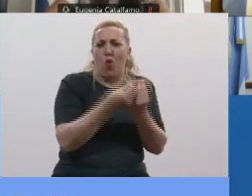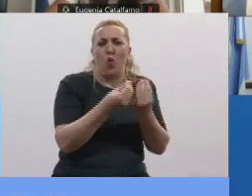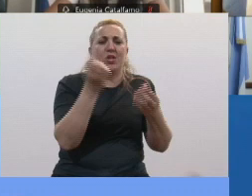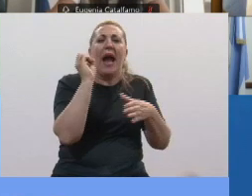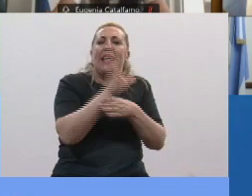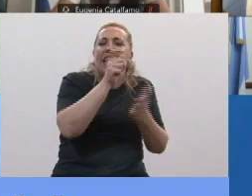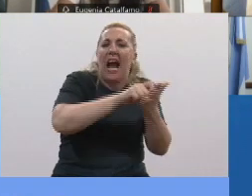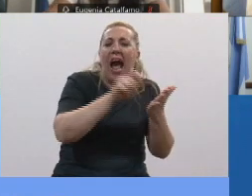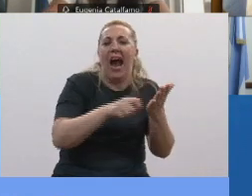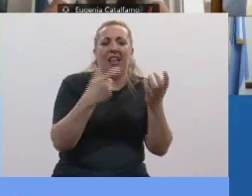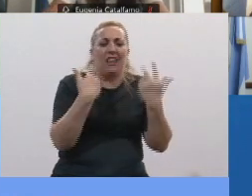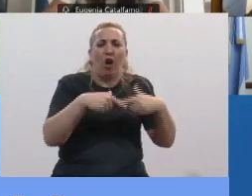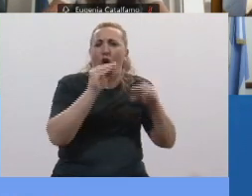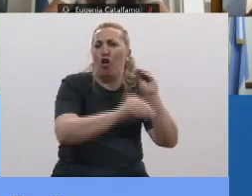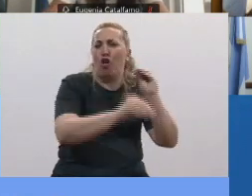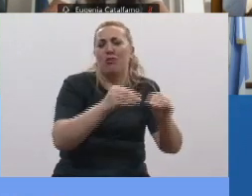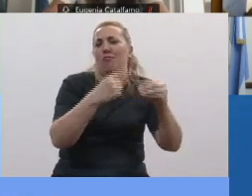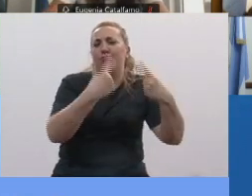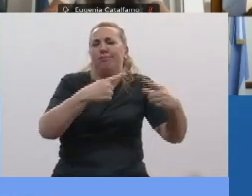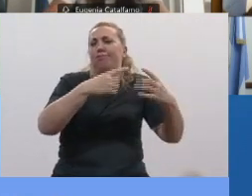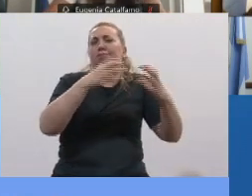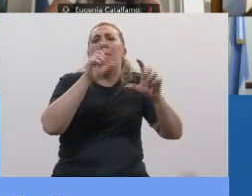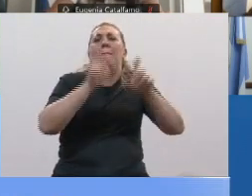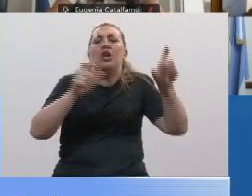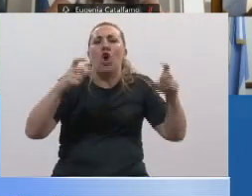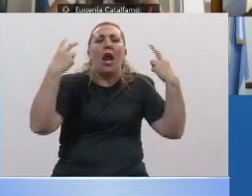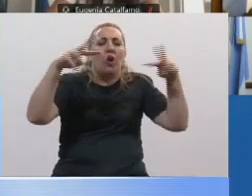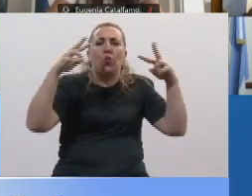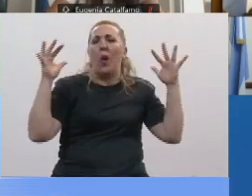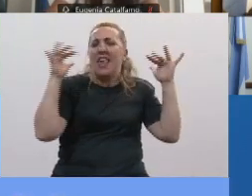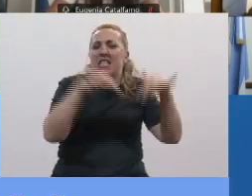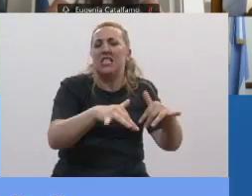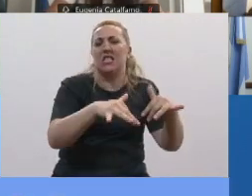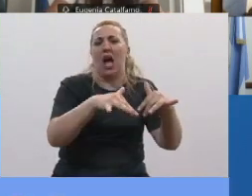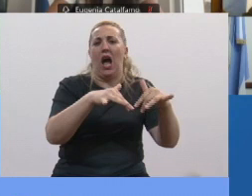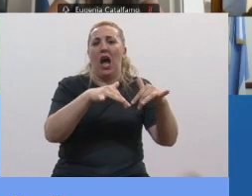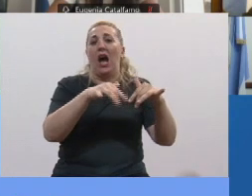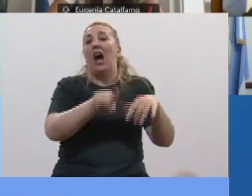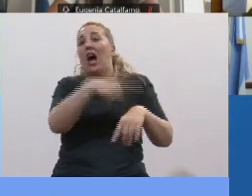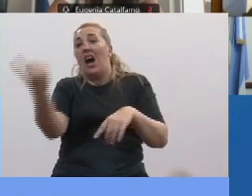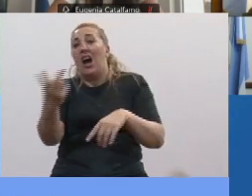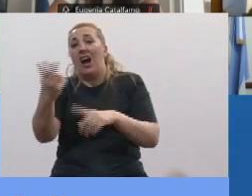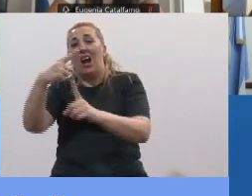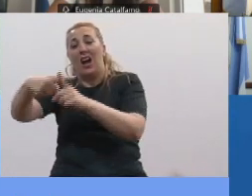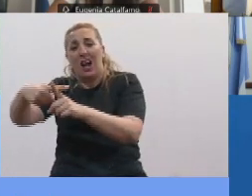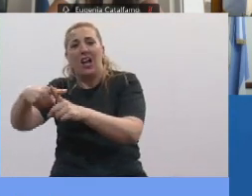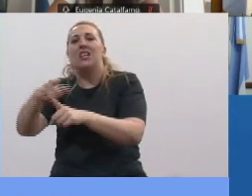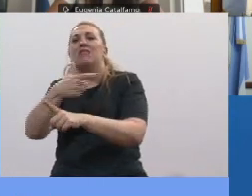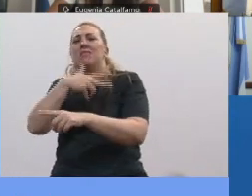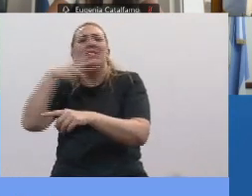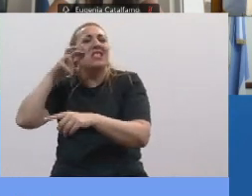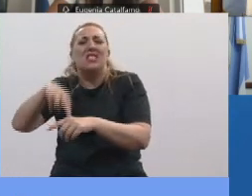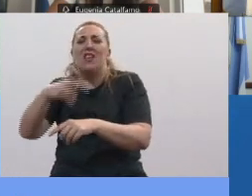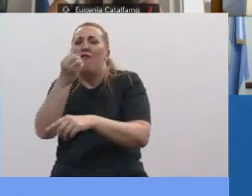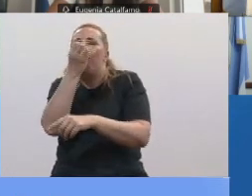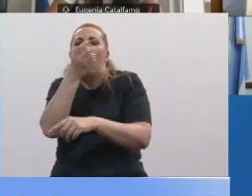de presentes, de turistas, de gente, de pueblo. Y la tumba de Aramburo sin una flor,